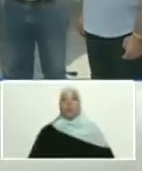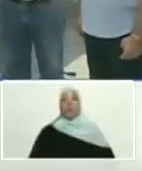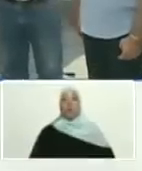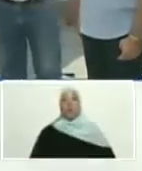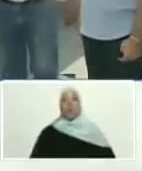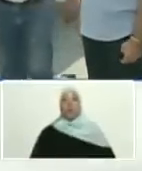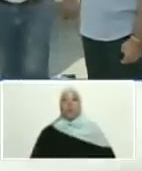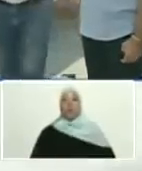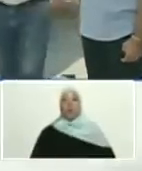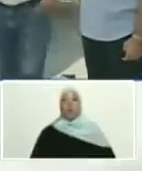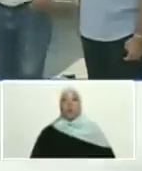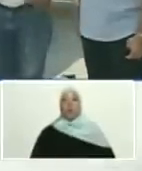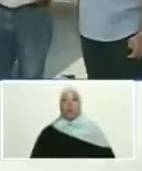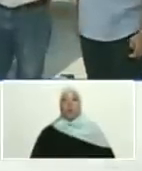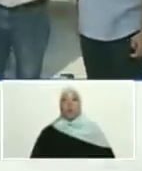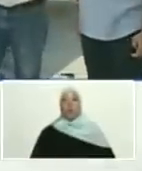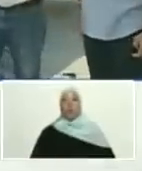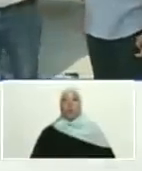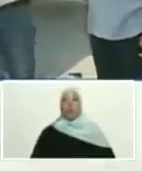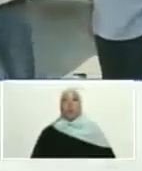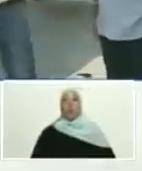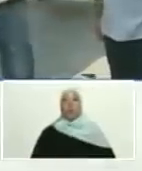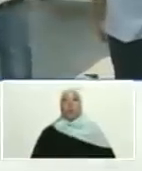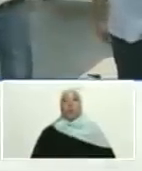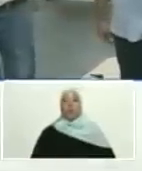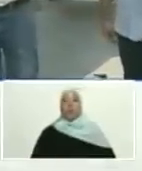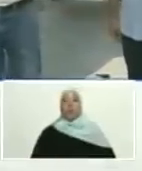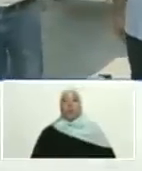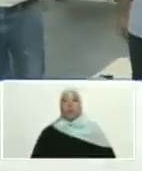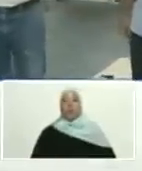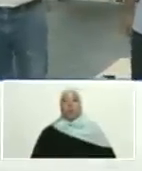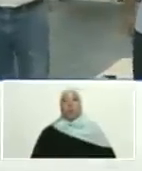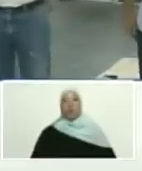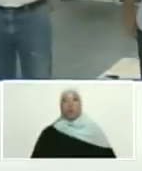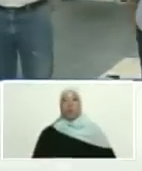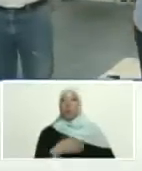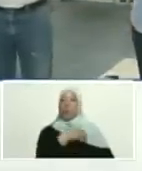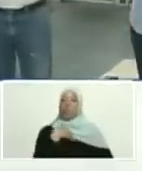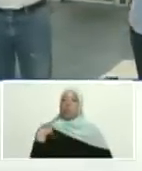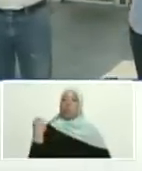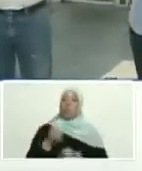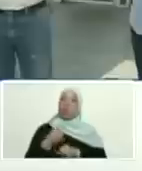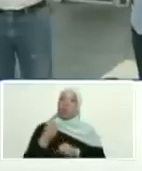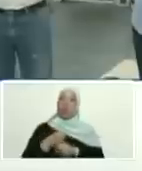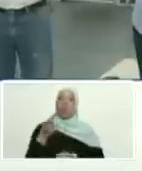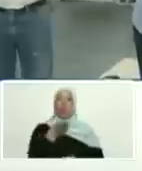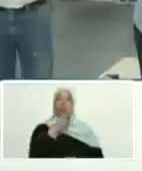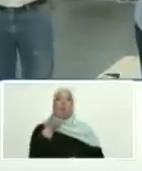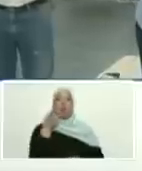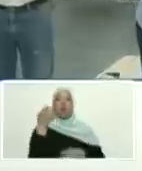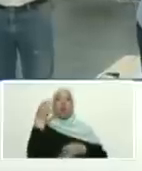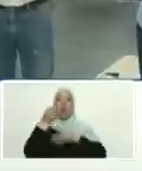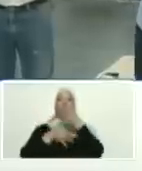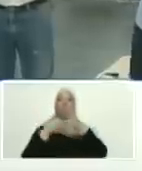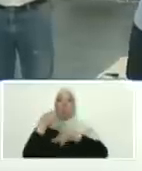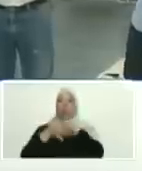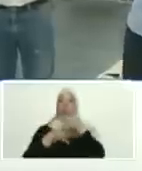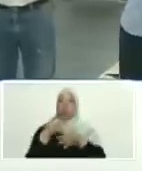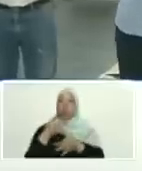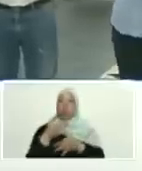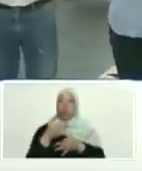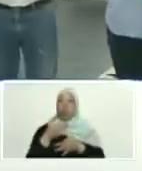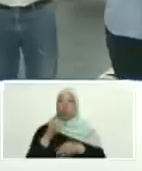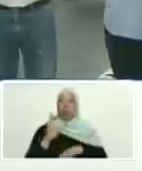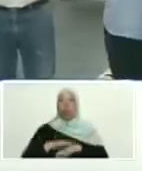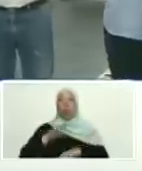Bueno, qué clase de conciencia, pues. Al que quiera tratar de buscar alguna explicación de por